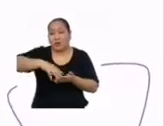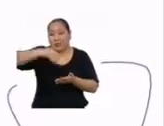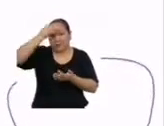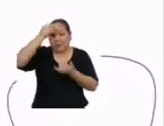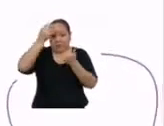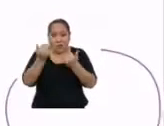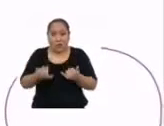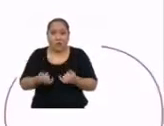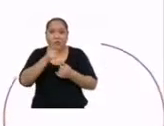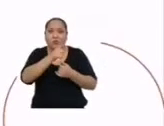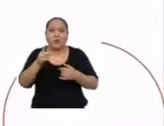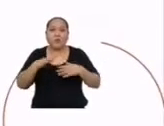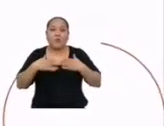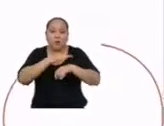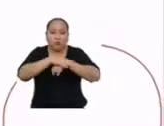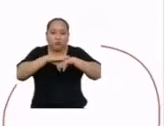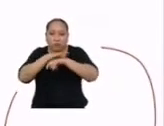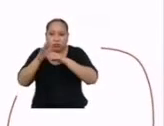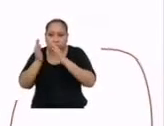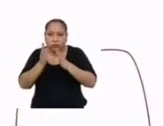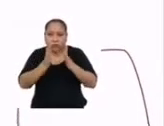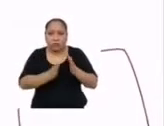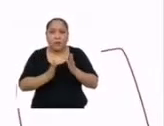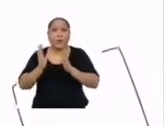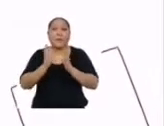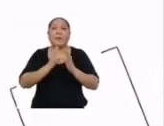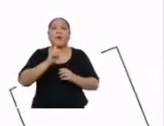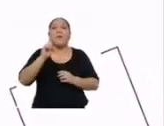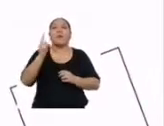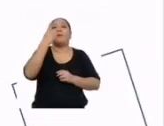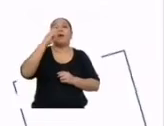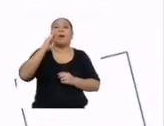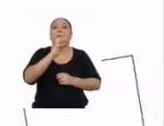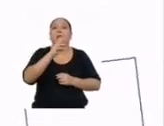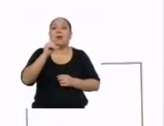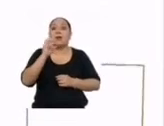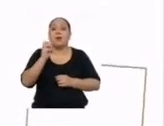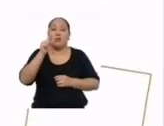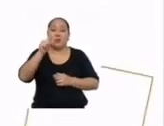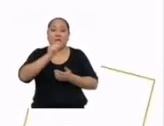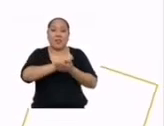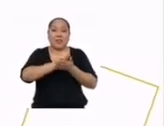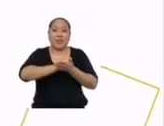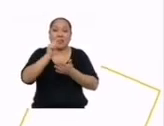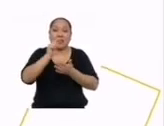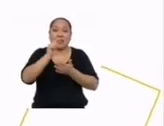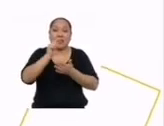puedan realizar su planificación y elaborar un primer borrador del texto sobre diversidad cultural.